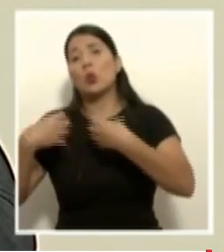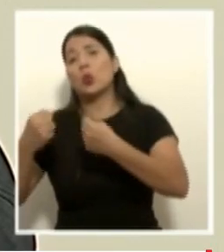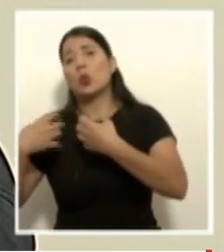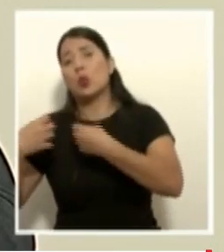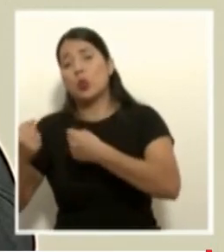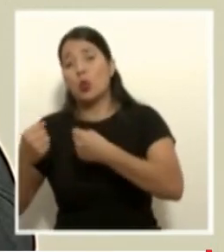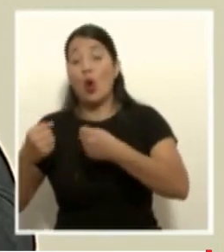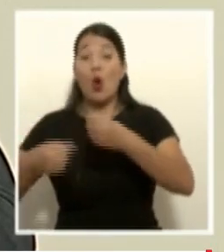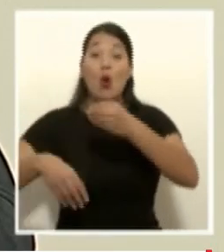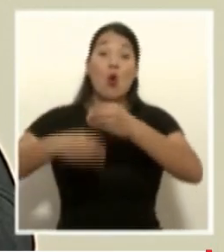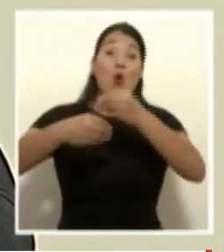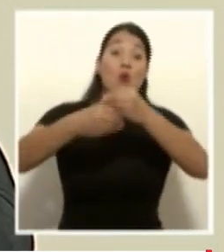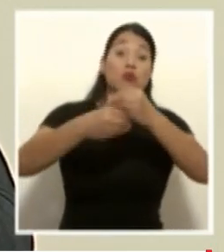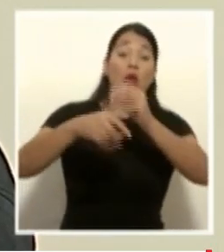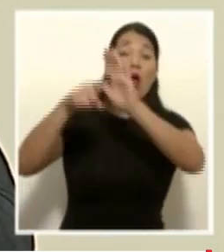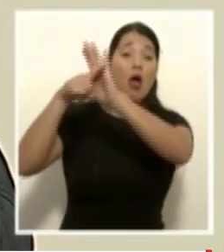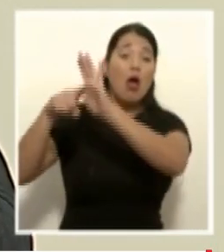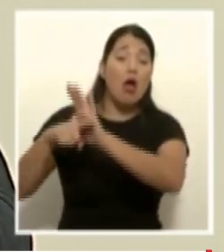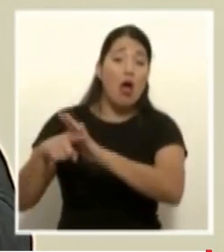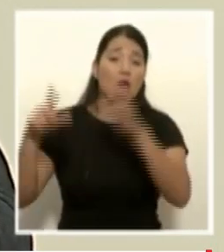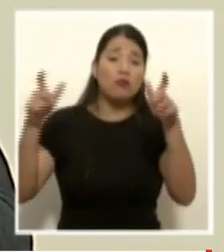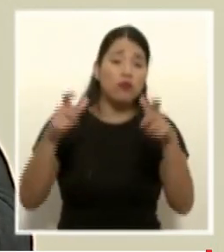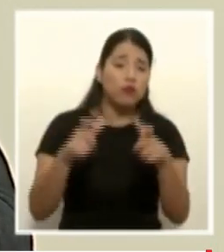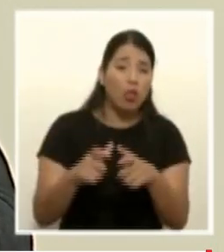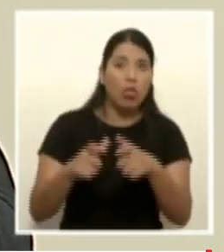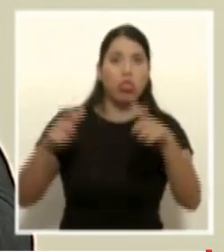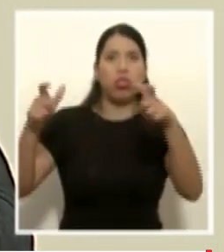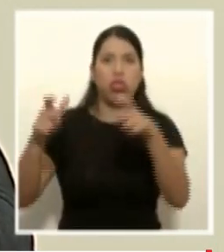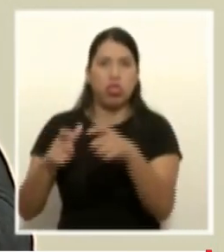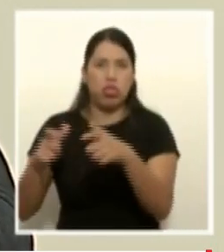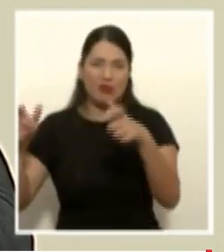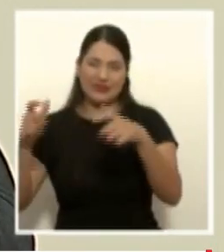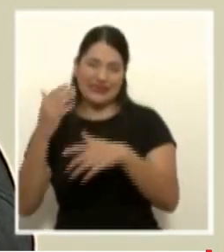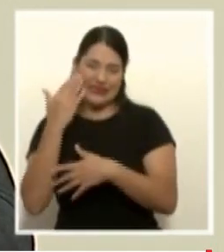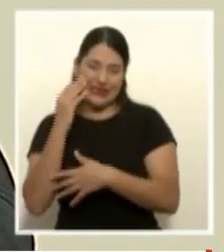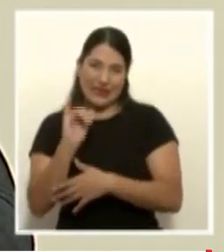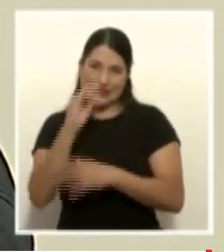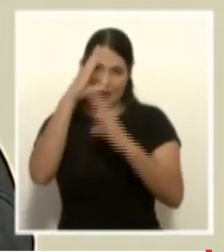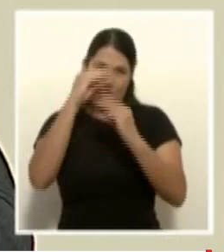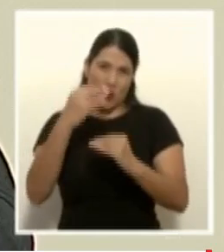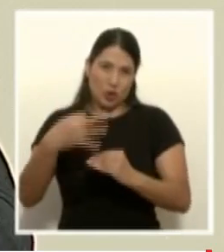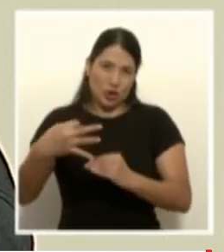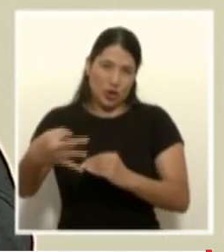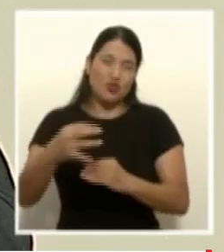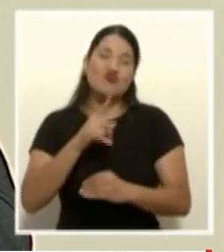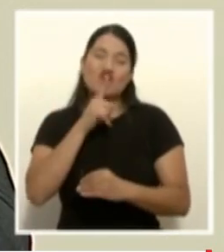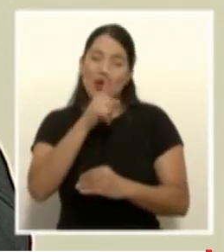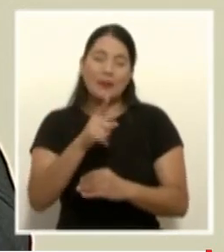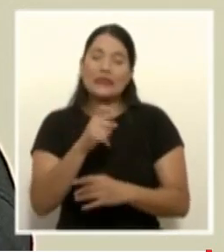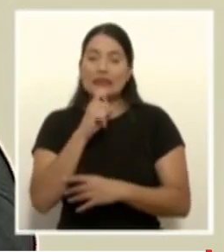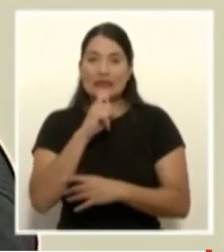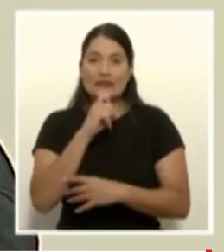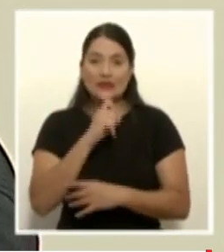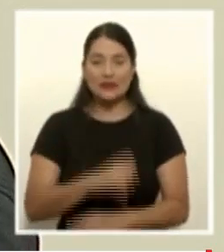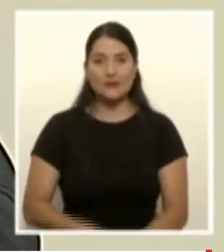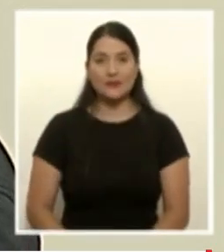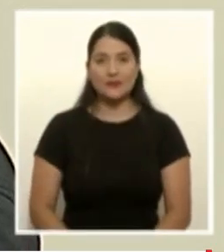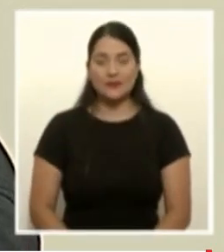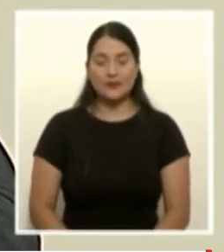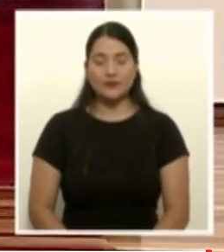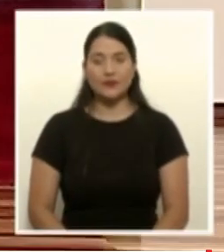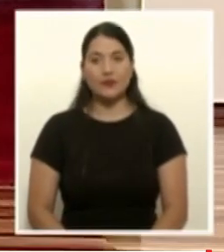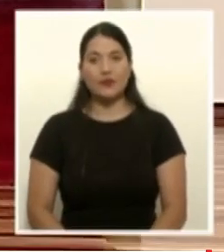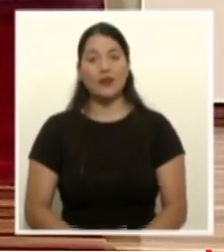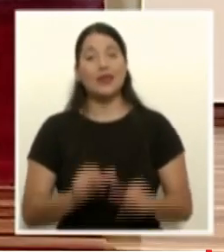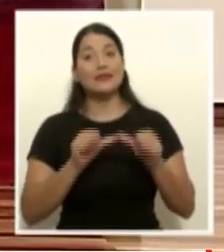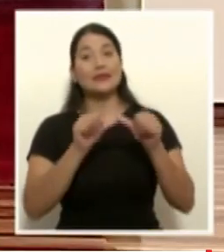no corresponde con esa definición, y entonces tener ese consolidado diario es en realidad un asunto difícil desde el punto de vista logístico.